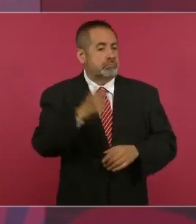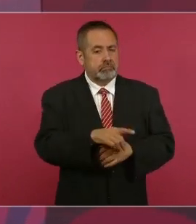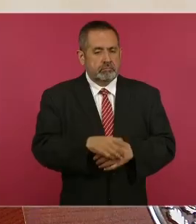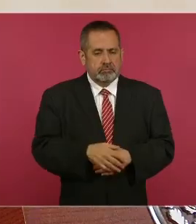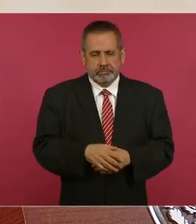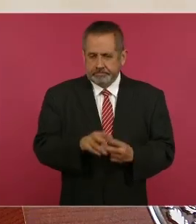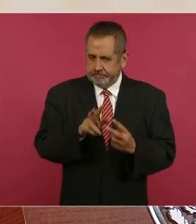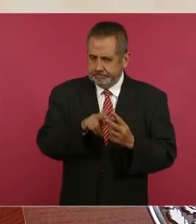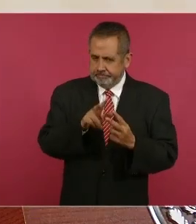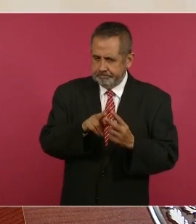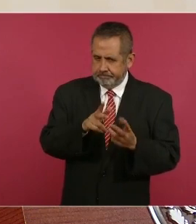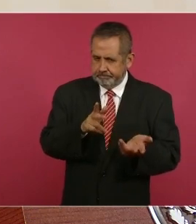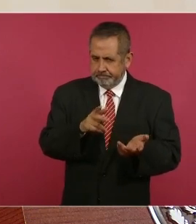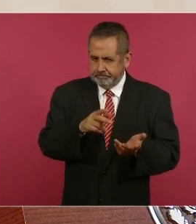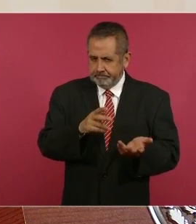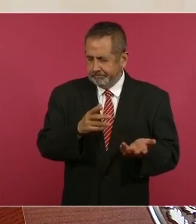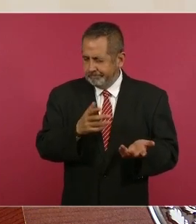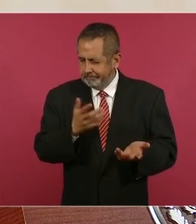interpretar.